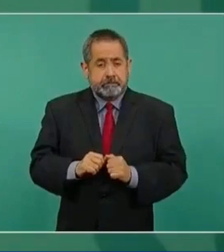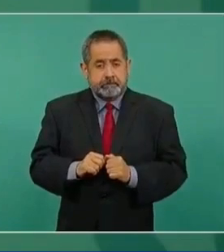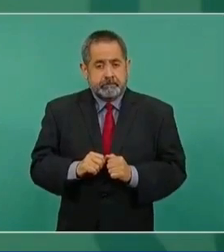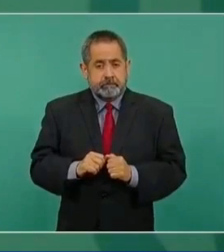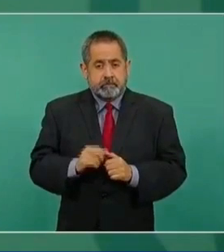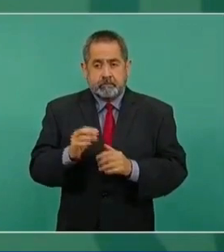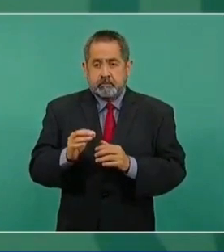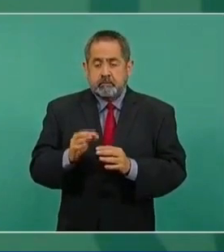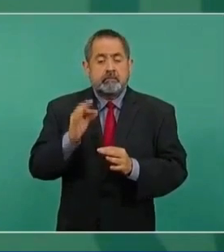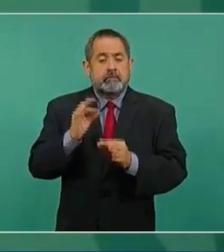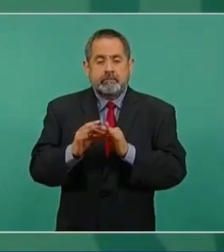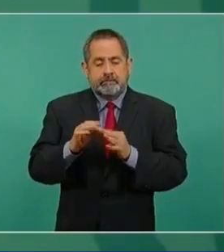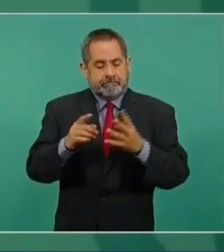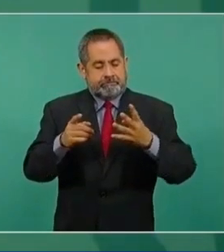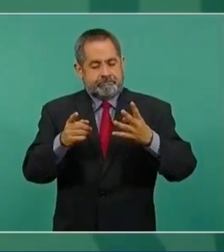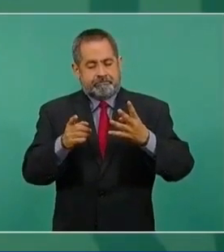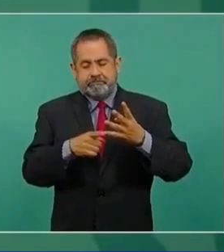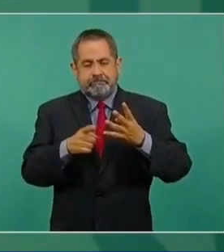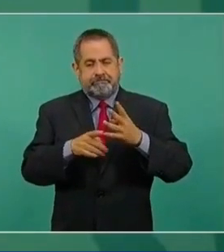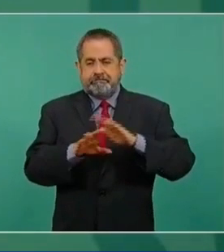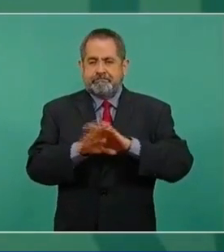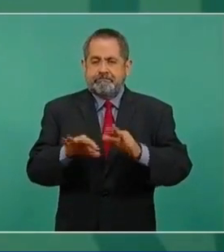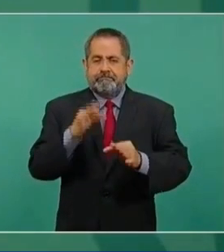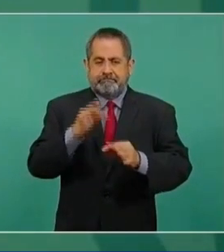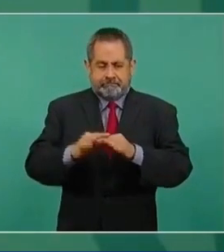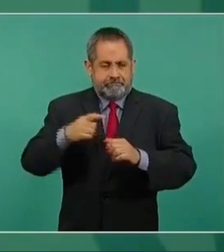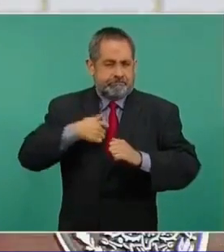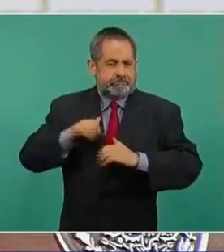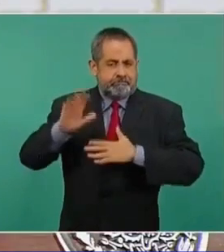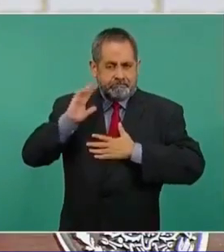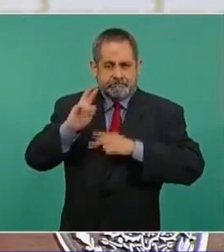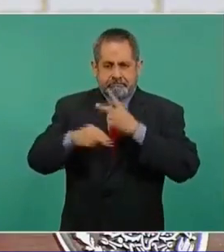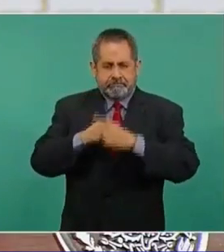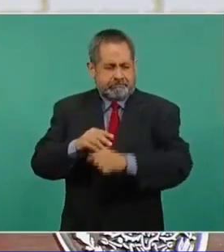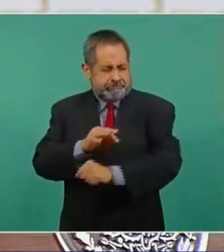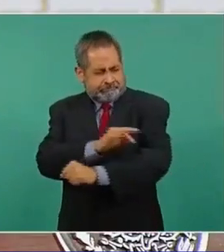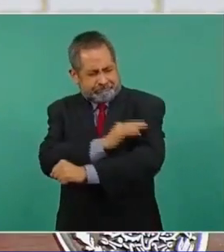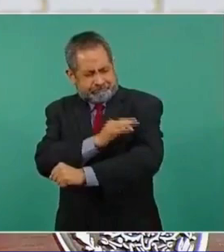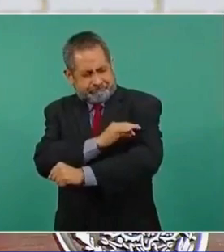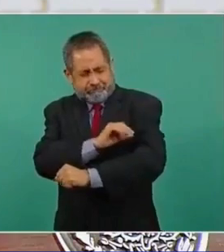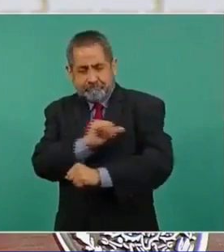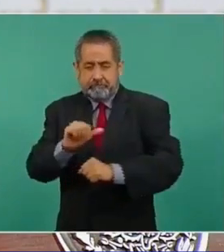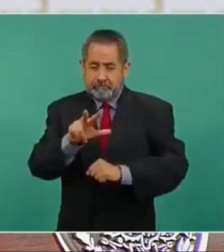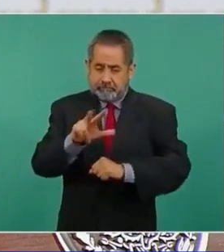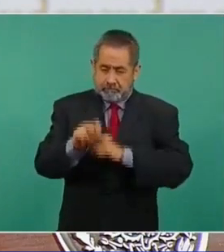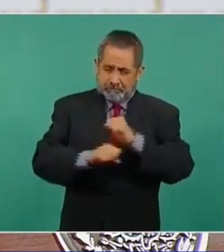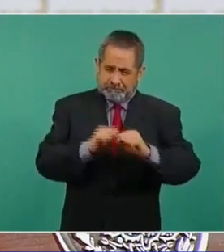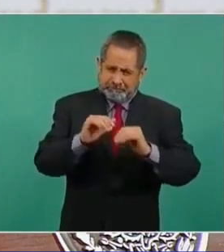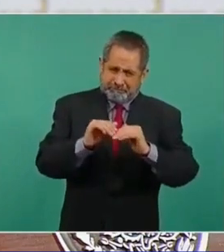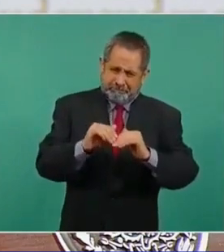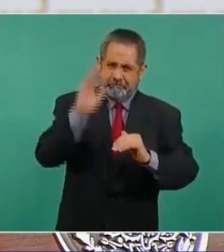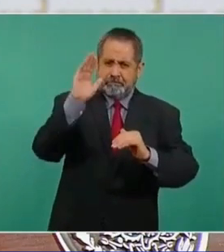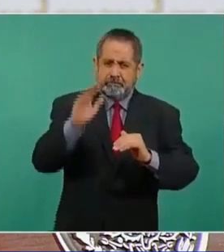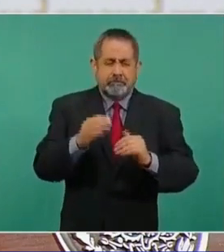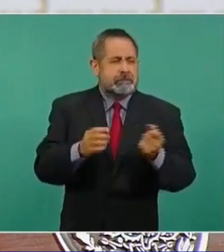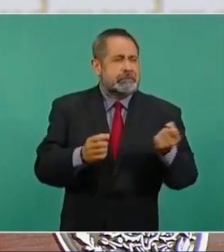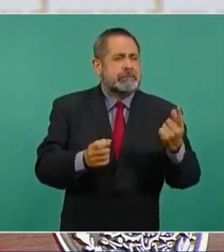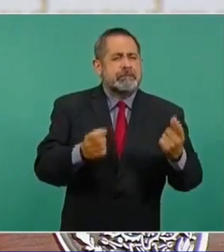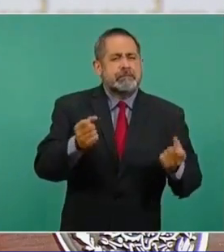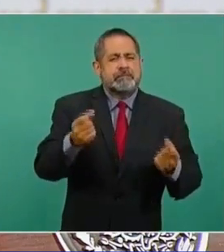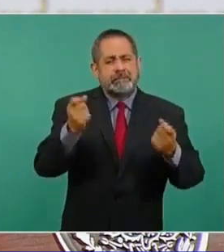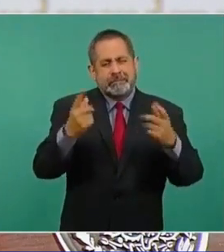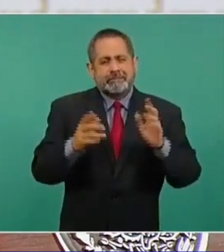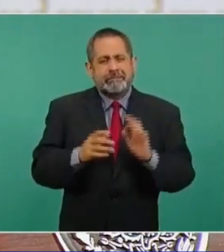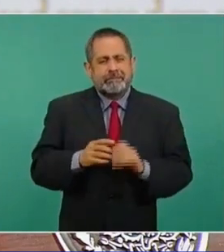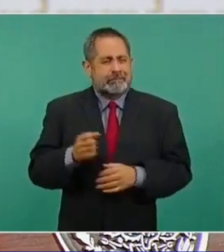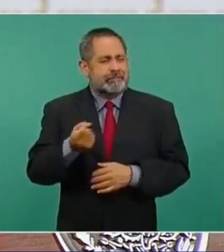se cumple el plazo que dimos para vacunar a todos los mayores de 18 y solo nos van a quedar